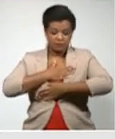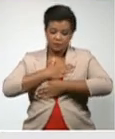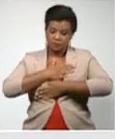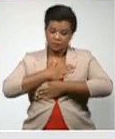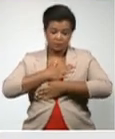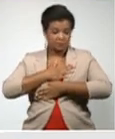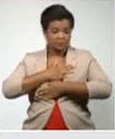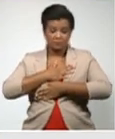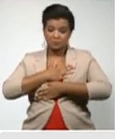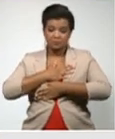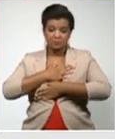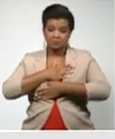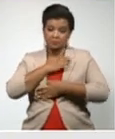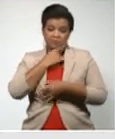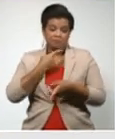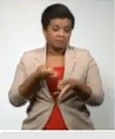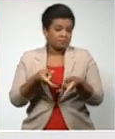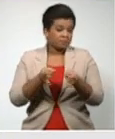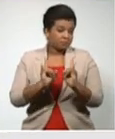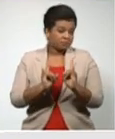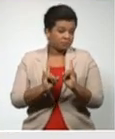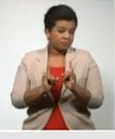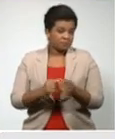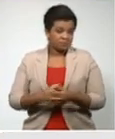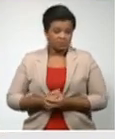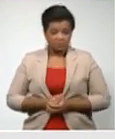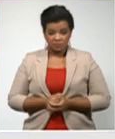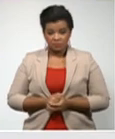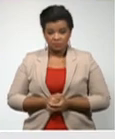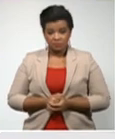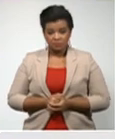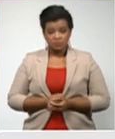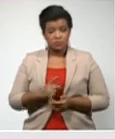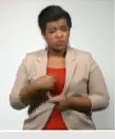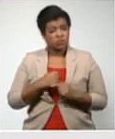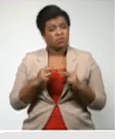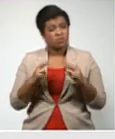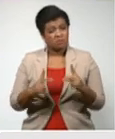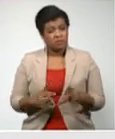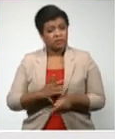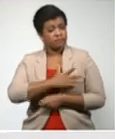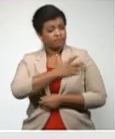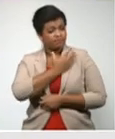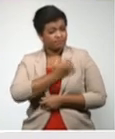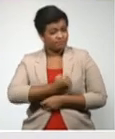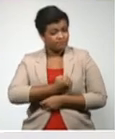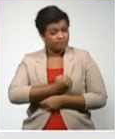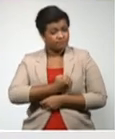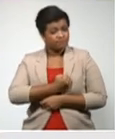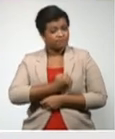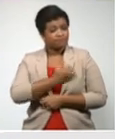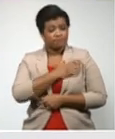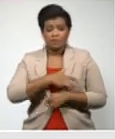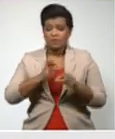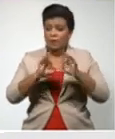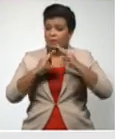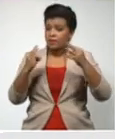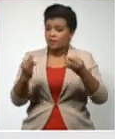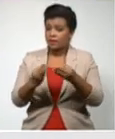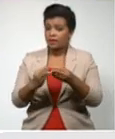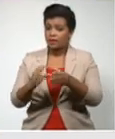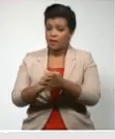reanimación cardiopulmonar. Reiteramos nuestras condolencias a familiares, amistades